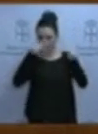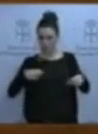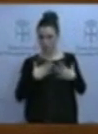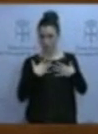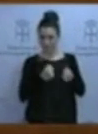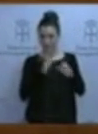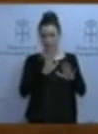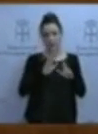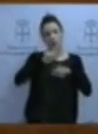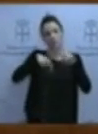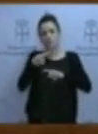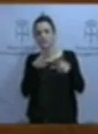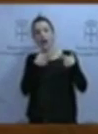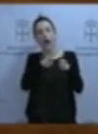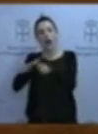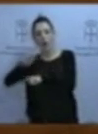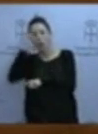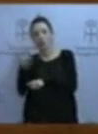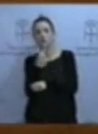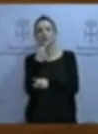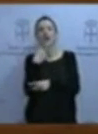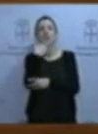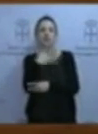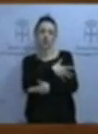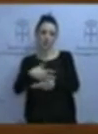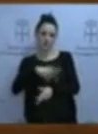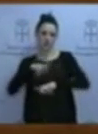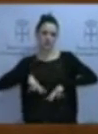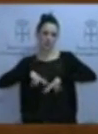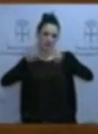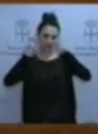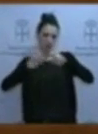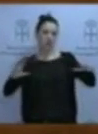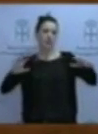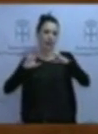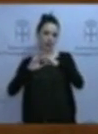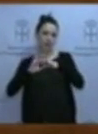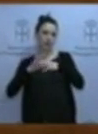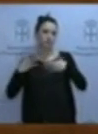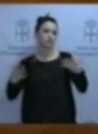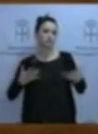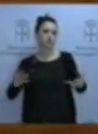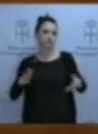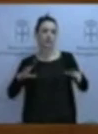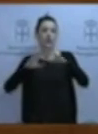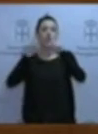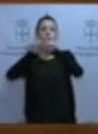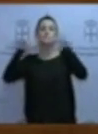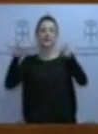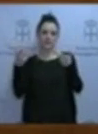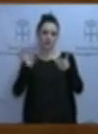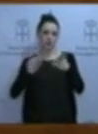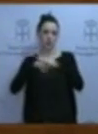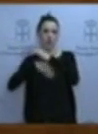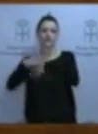capítulos destinábanse hasta 5 millones para investigación relacionada con empresas o que se gestionaba a